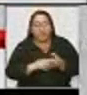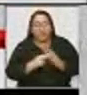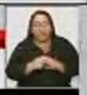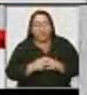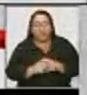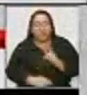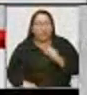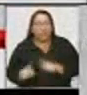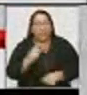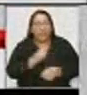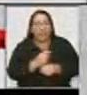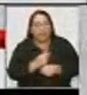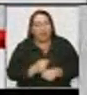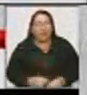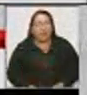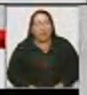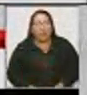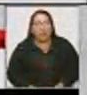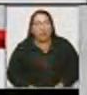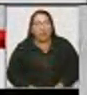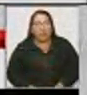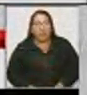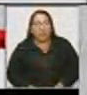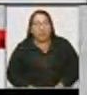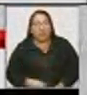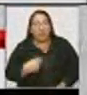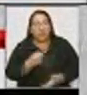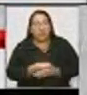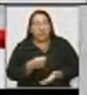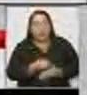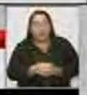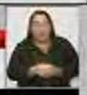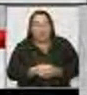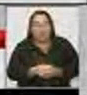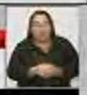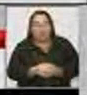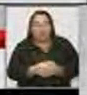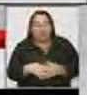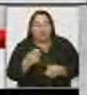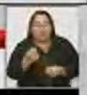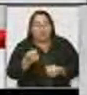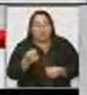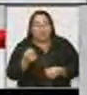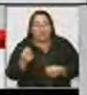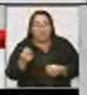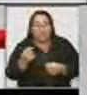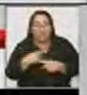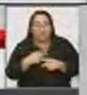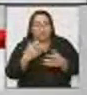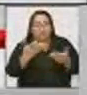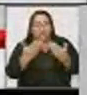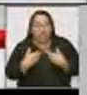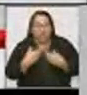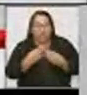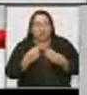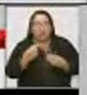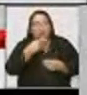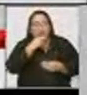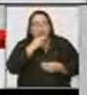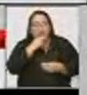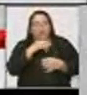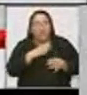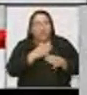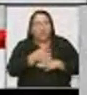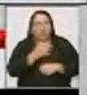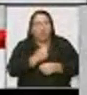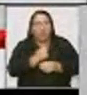realizando algún trabajo en el que percibe un sueldo o salario, ya sea monetario o en especie. Aunque muchas mujeres